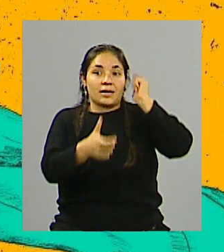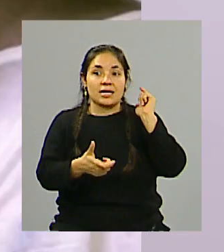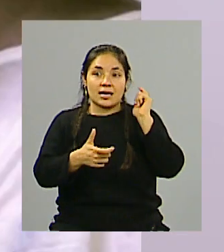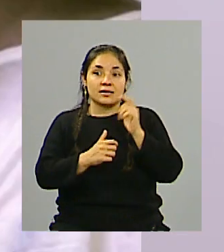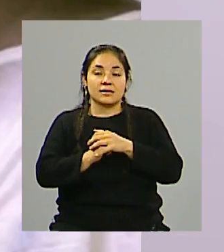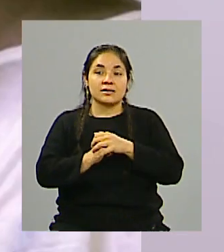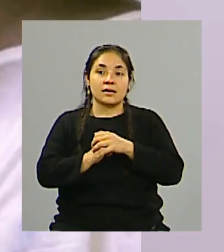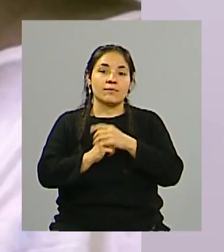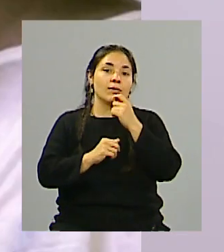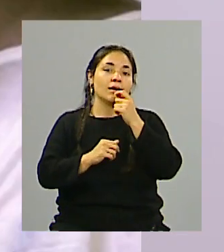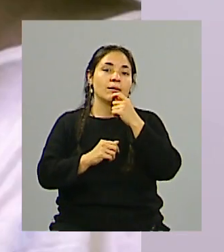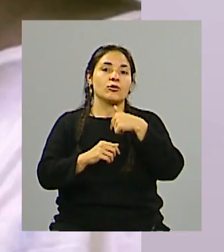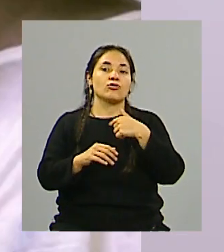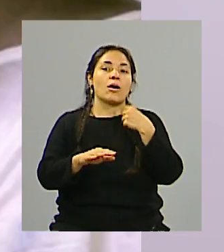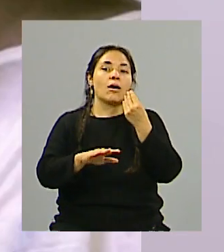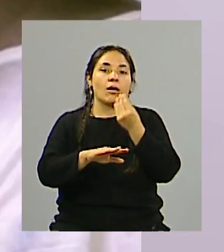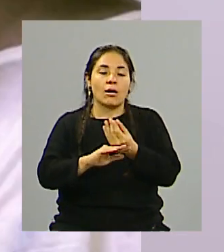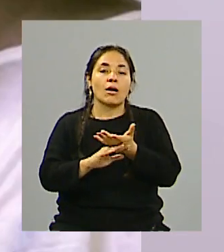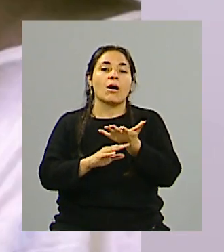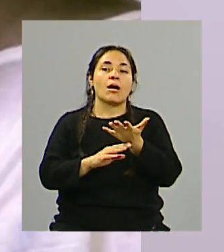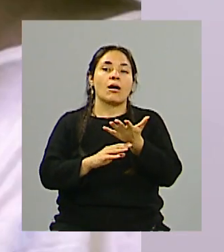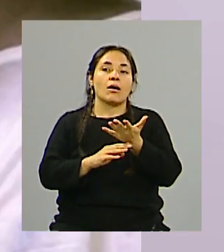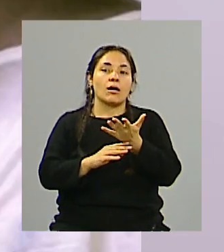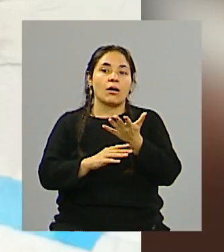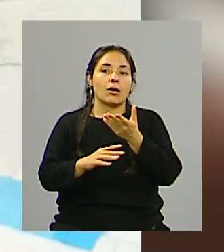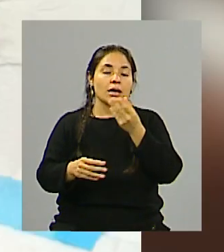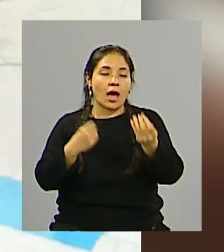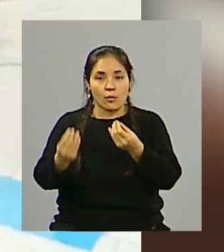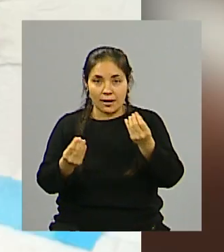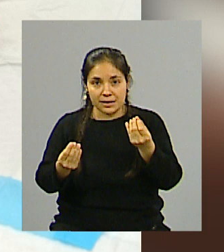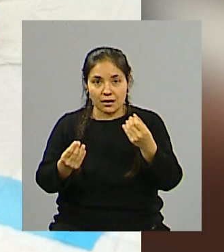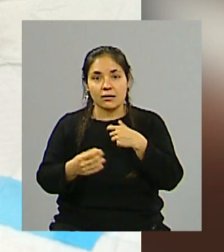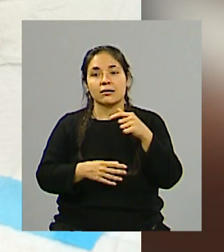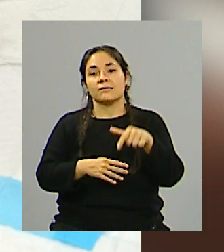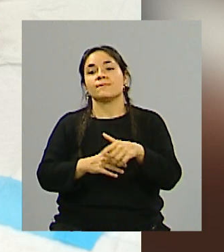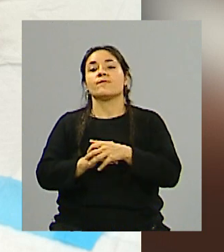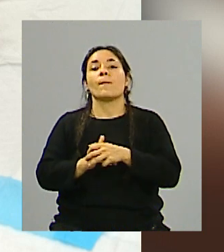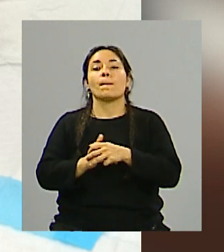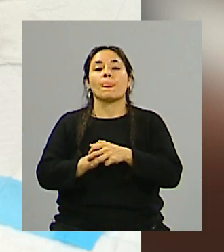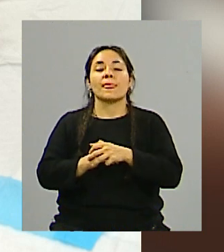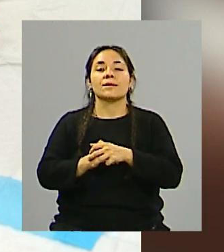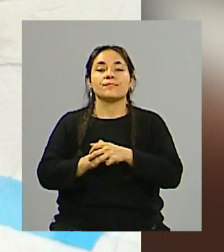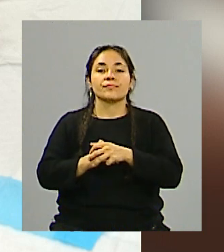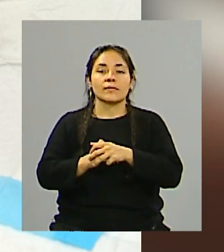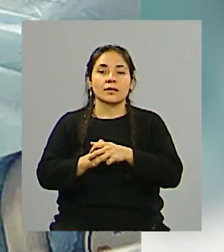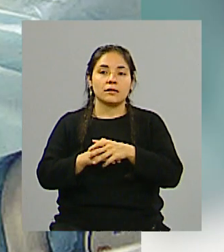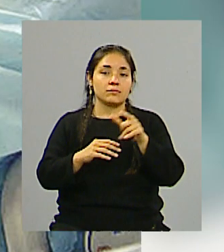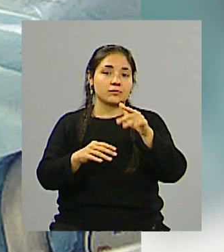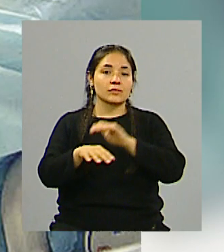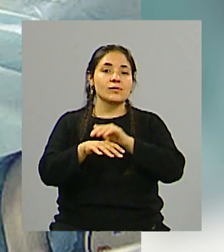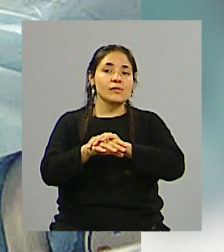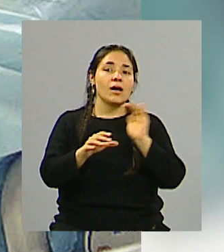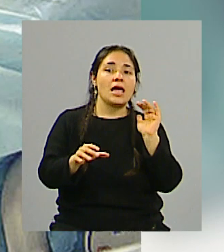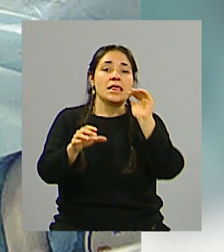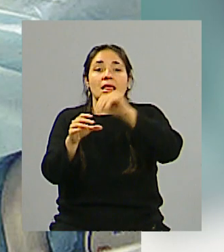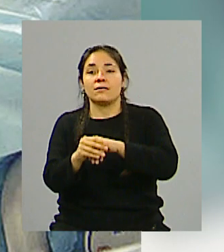Por si yo no hubiera estado ahí, ¿qué me hubiera pasado? ¿No? En realidad es algo que se generó ahí adentro, que se generó por la intervención, pero que